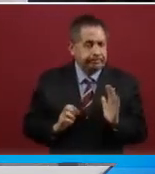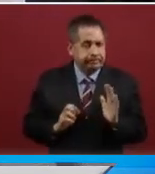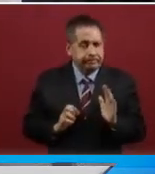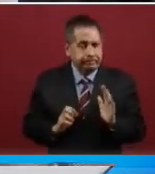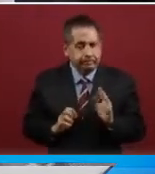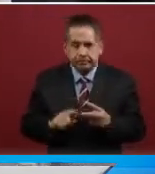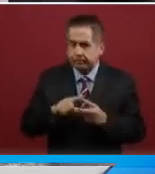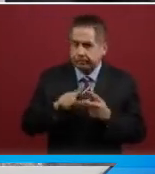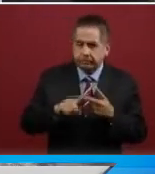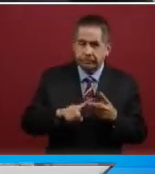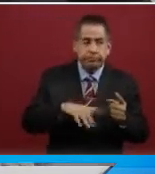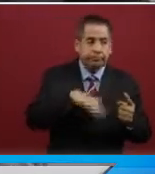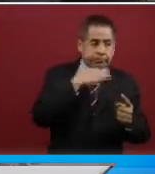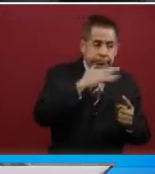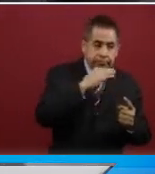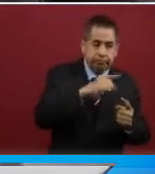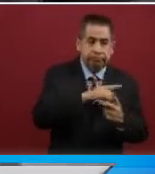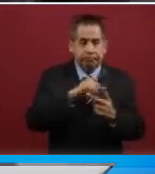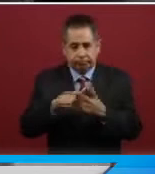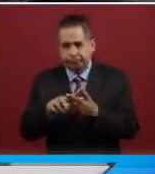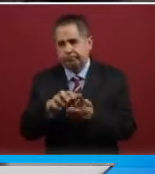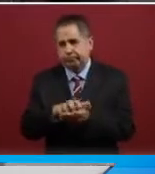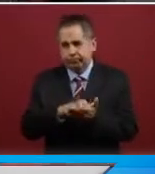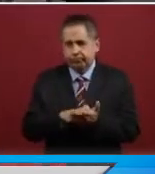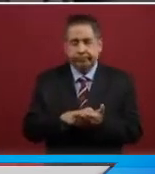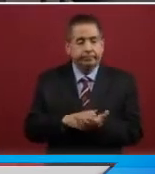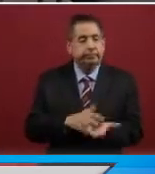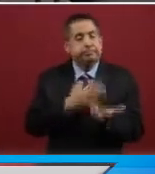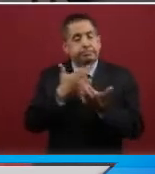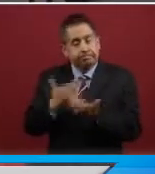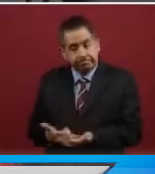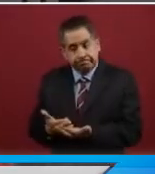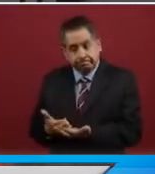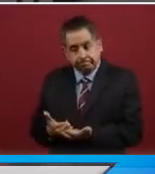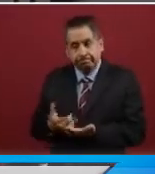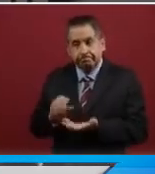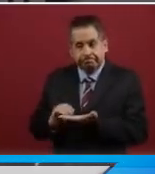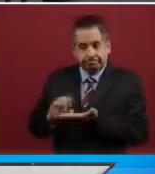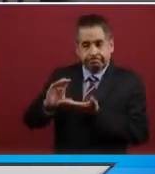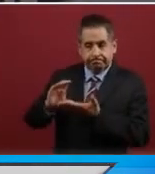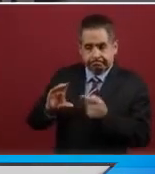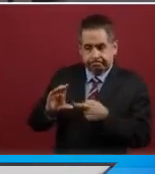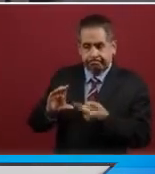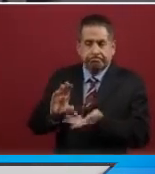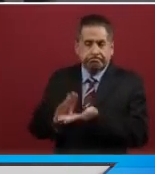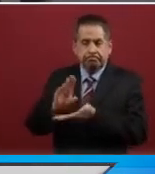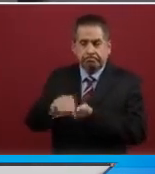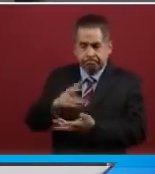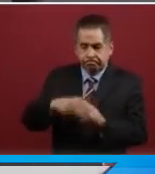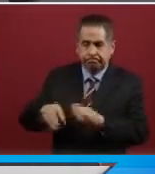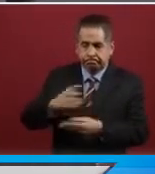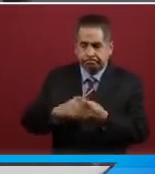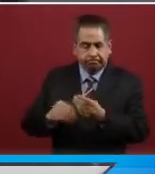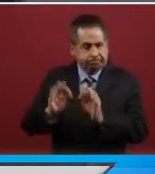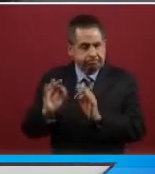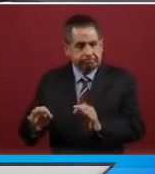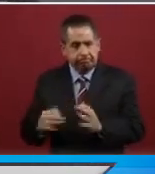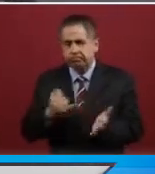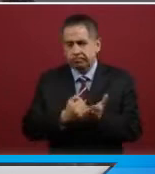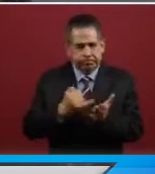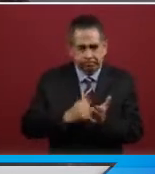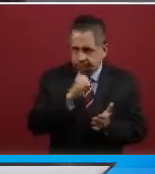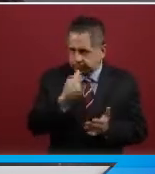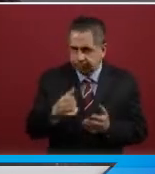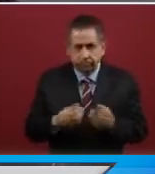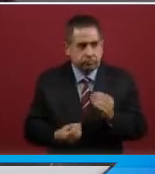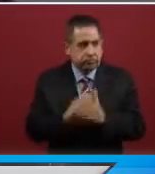dos elementos que nos permiten liberar fondos. Se dio a conocer un memorándum para que el presidente autorice los viajes al